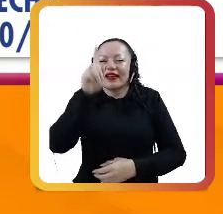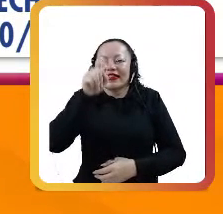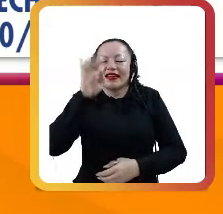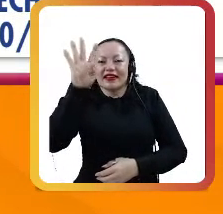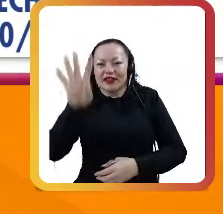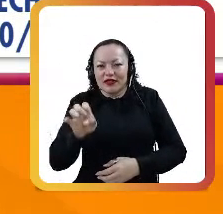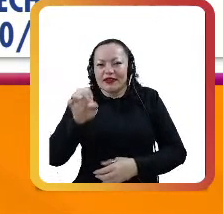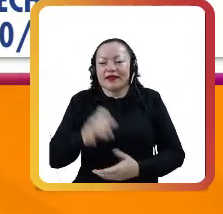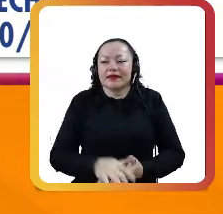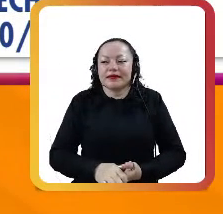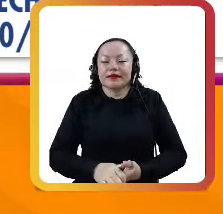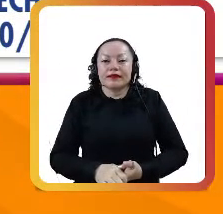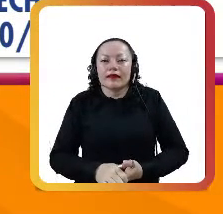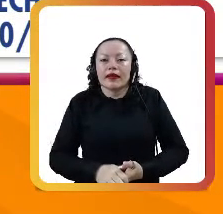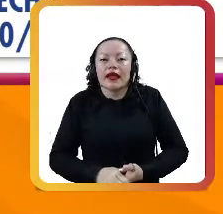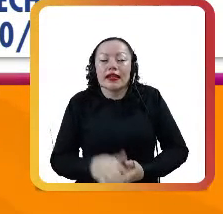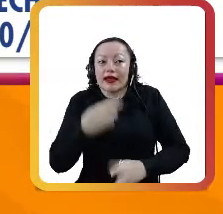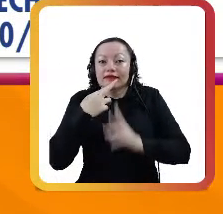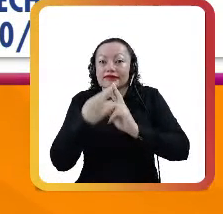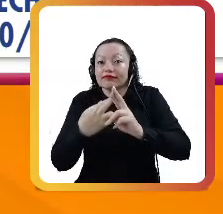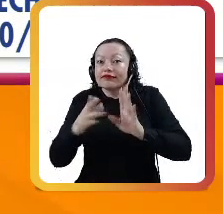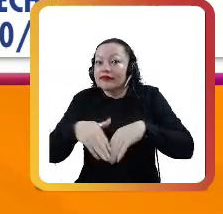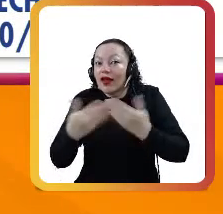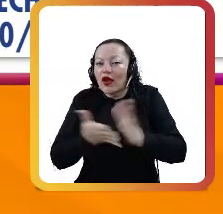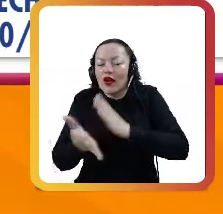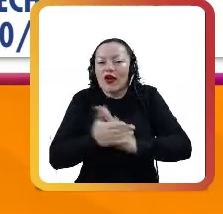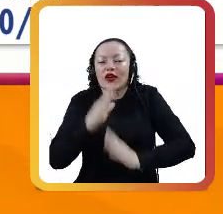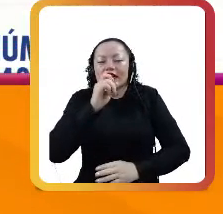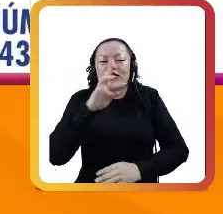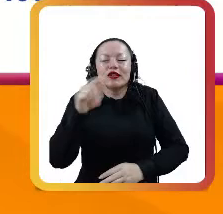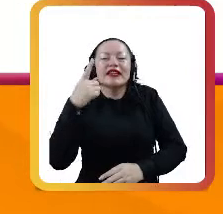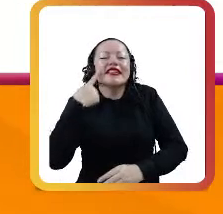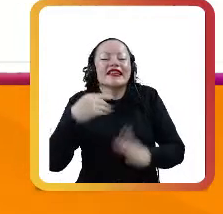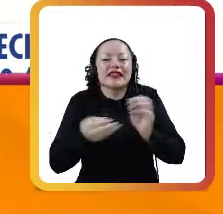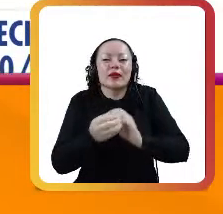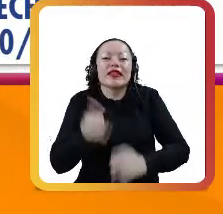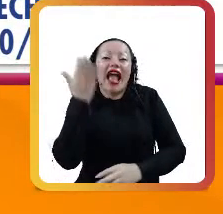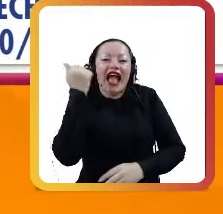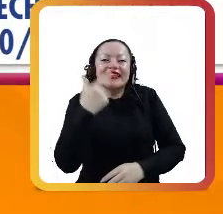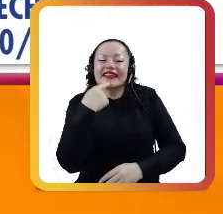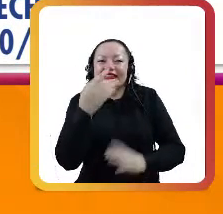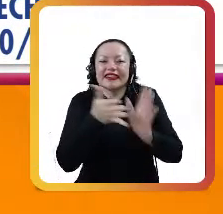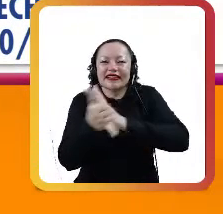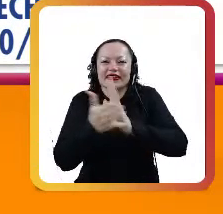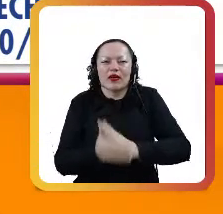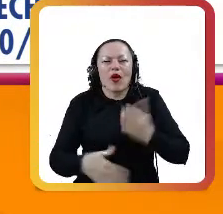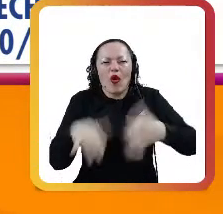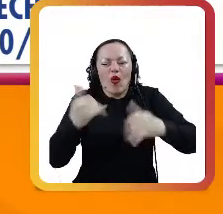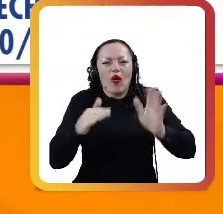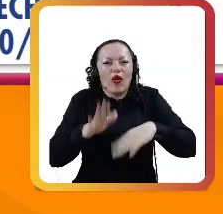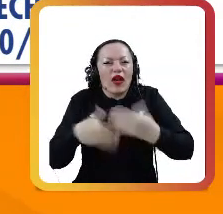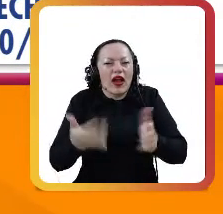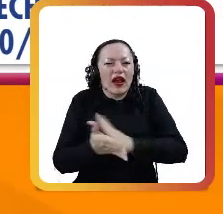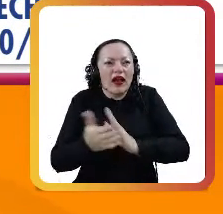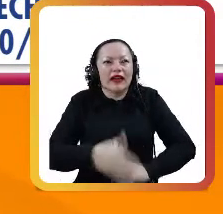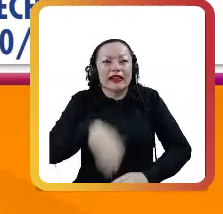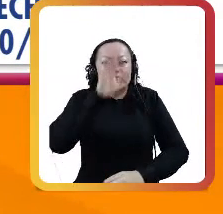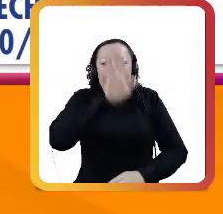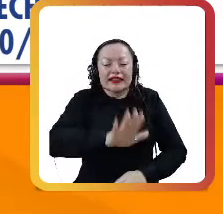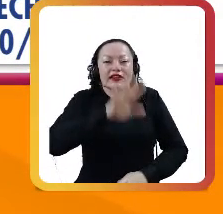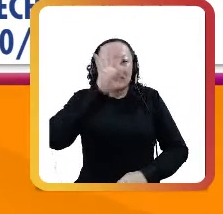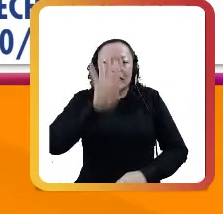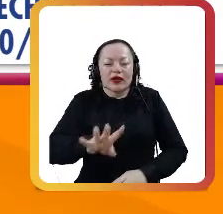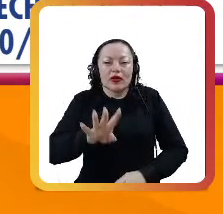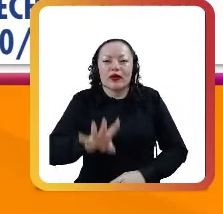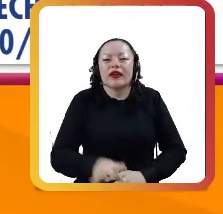58-69, 5-8-6-9 es el resultado. Chontico Día, el día de ayer, lo jugaban con el